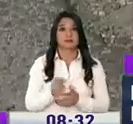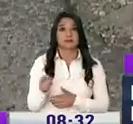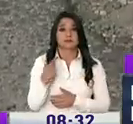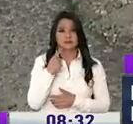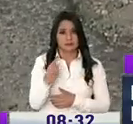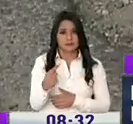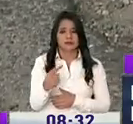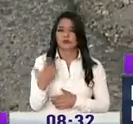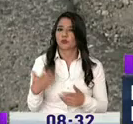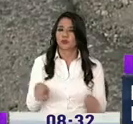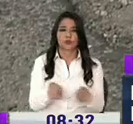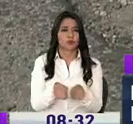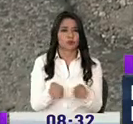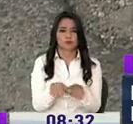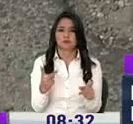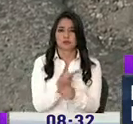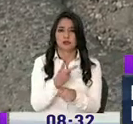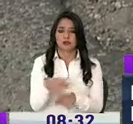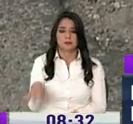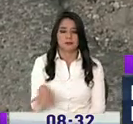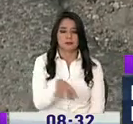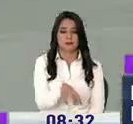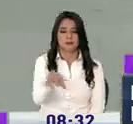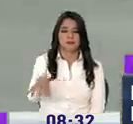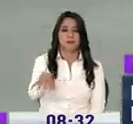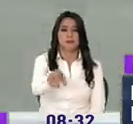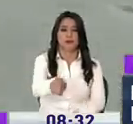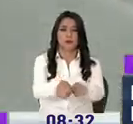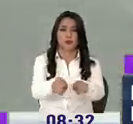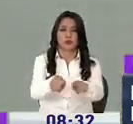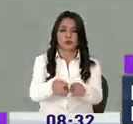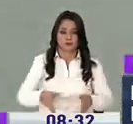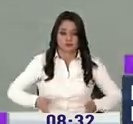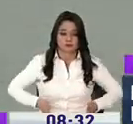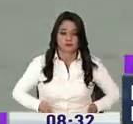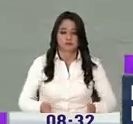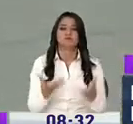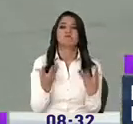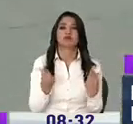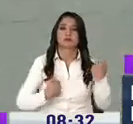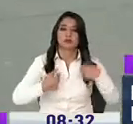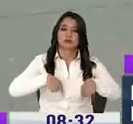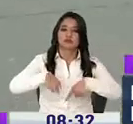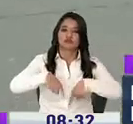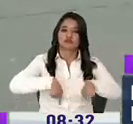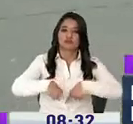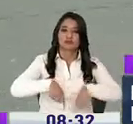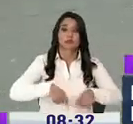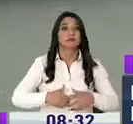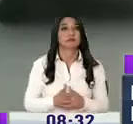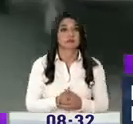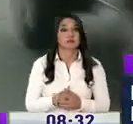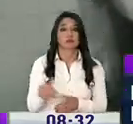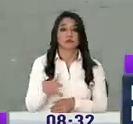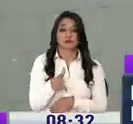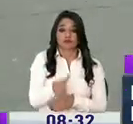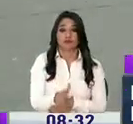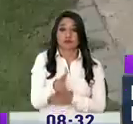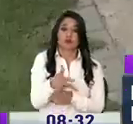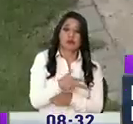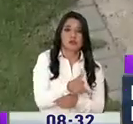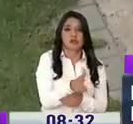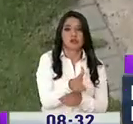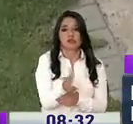ha convertido en un peligro para los transeúntes, ya que es una calle con un alto flujo vehicular y por evitar caer en él, se